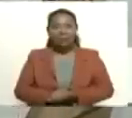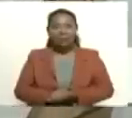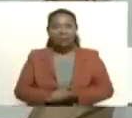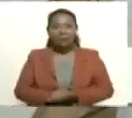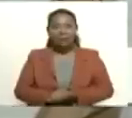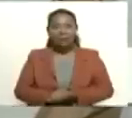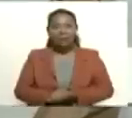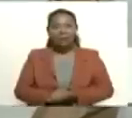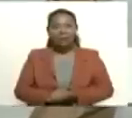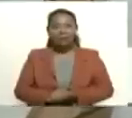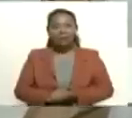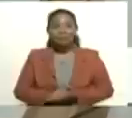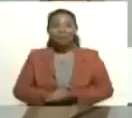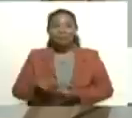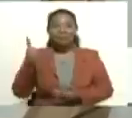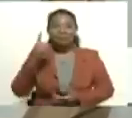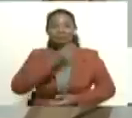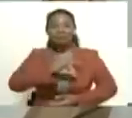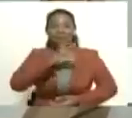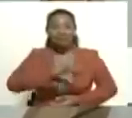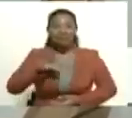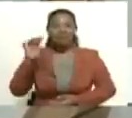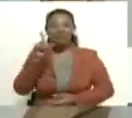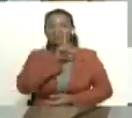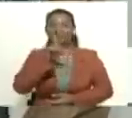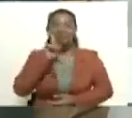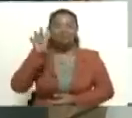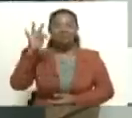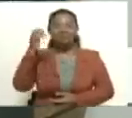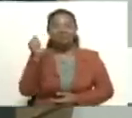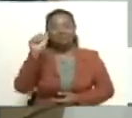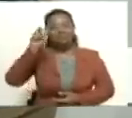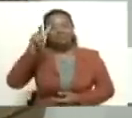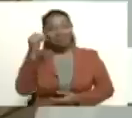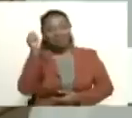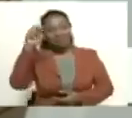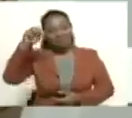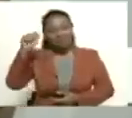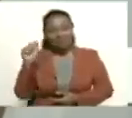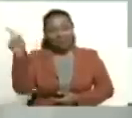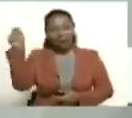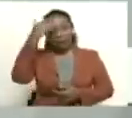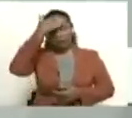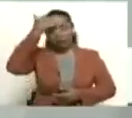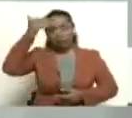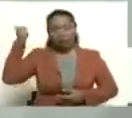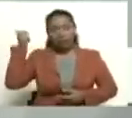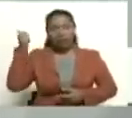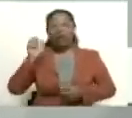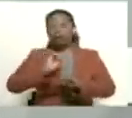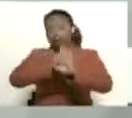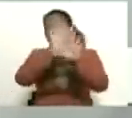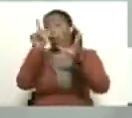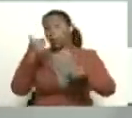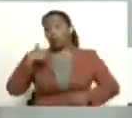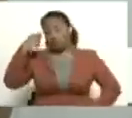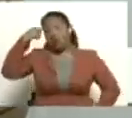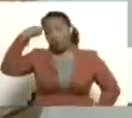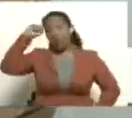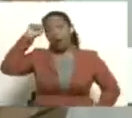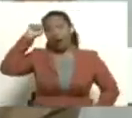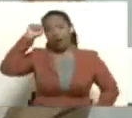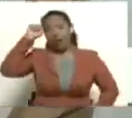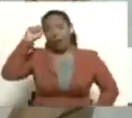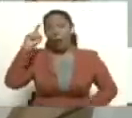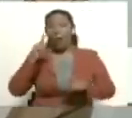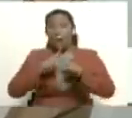Hoy, una señora que se llama Fabiana Rosales, no me acuerdo quién es, amnesia lacunar. Claro que me acuerdo de quién es, pero eso es lo que